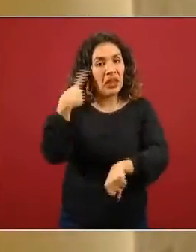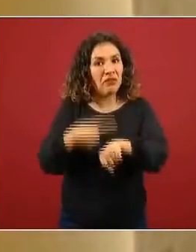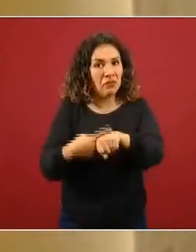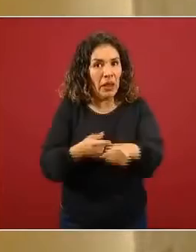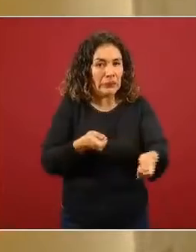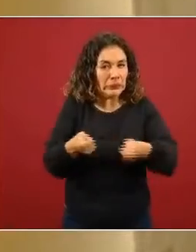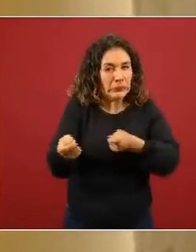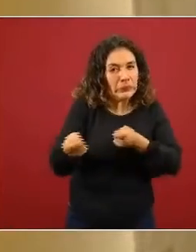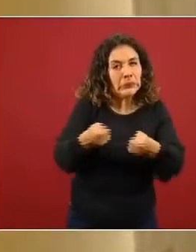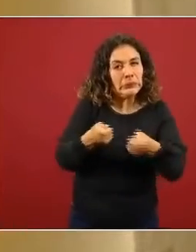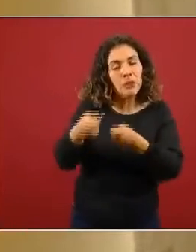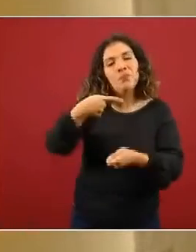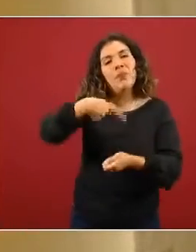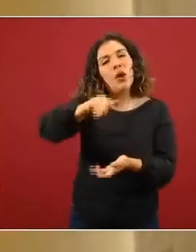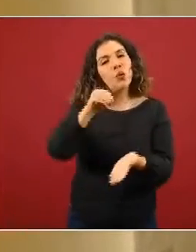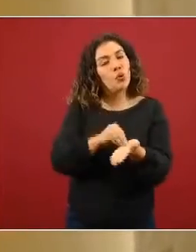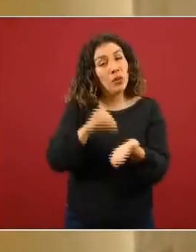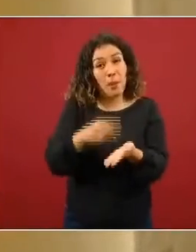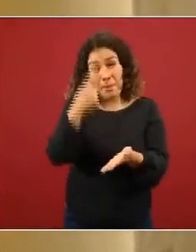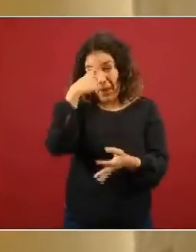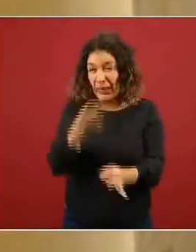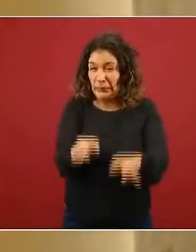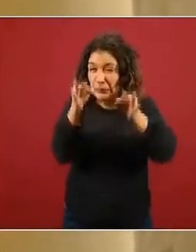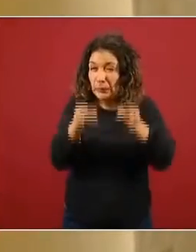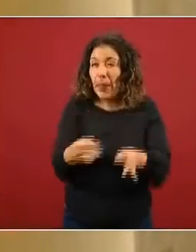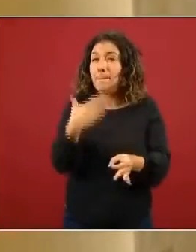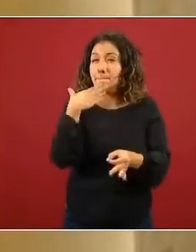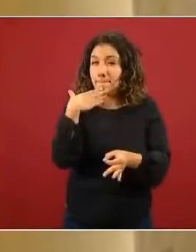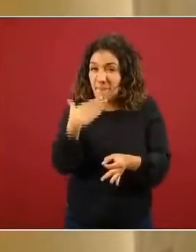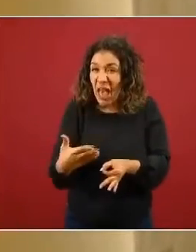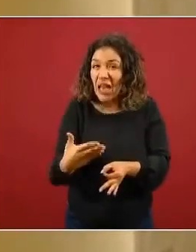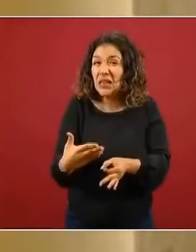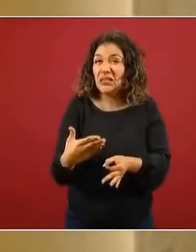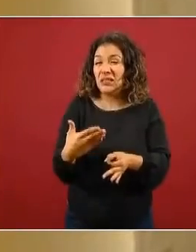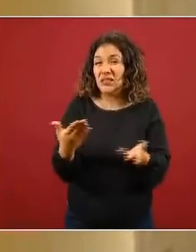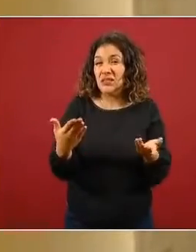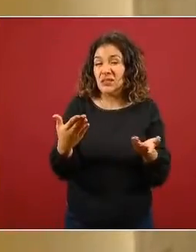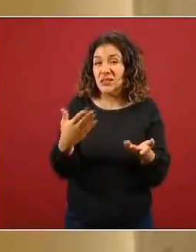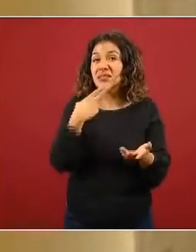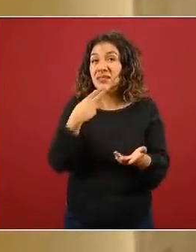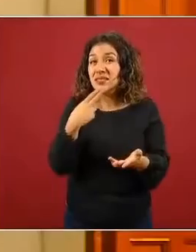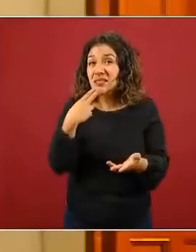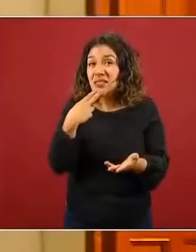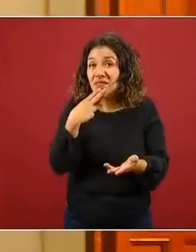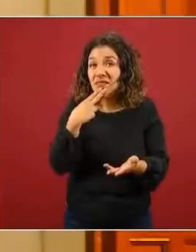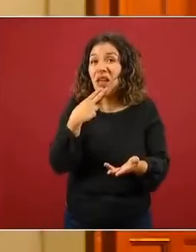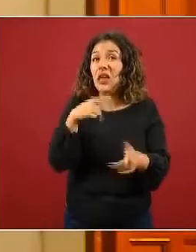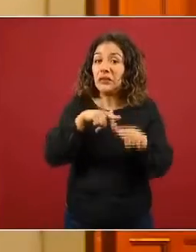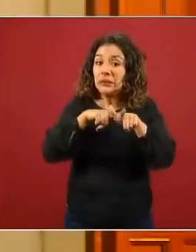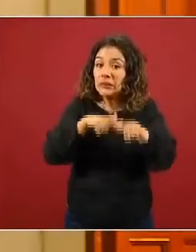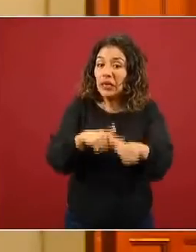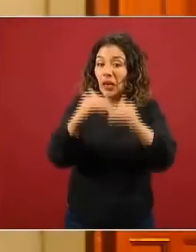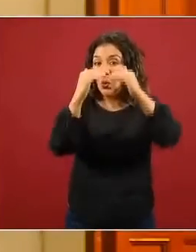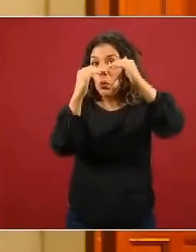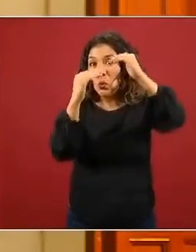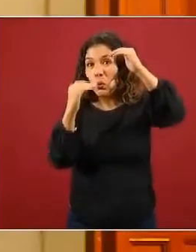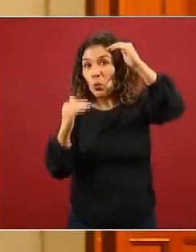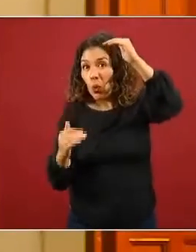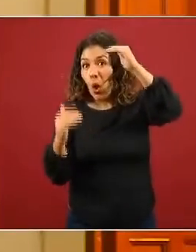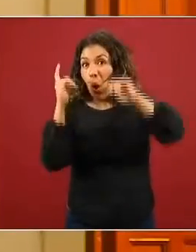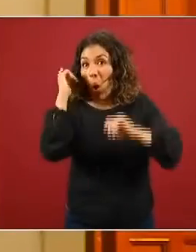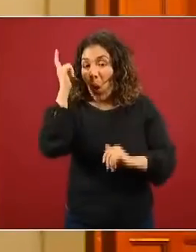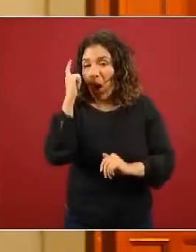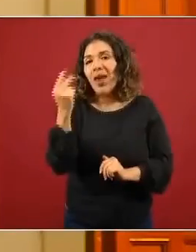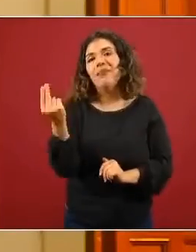pero que todavía este control, para que pueda realmente ser eficiente y mantener estas curvas hacia abajo,